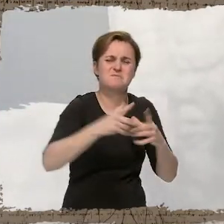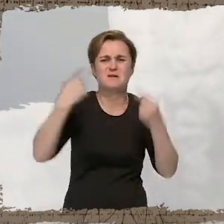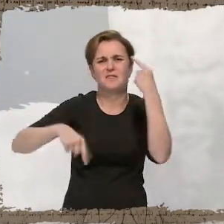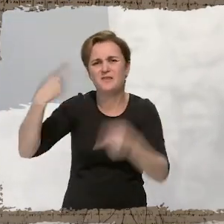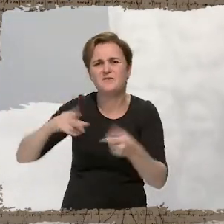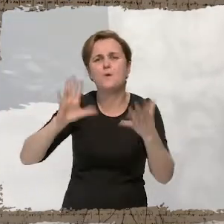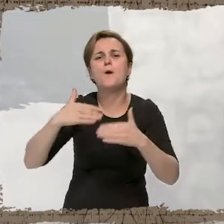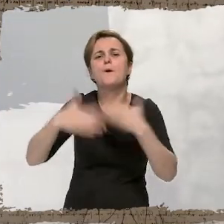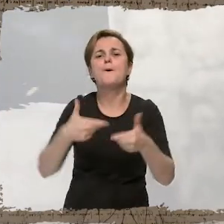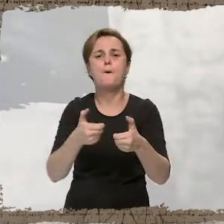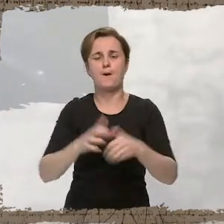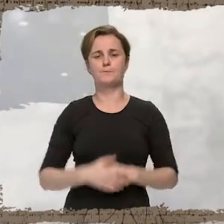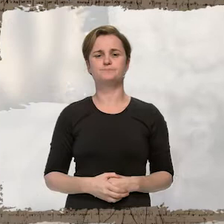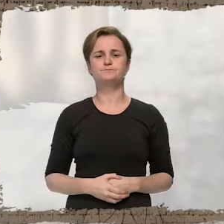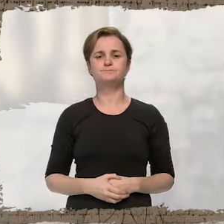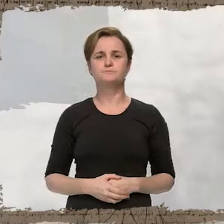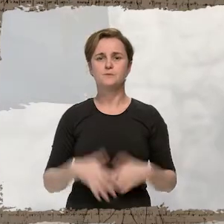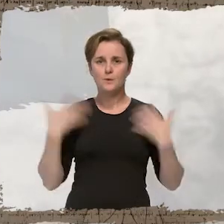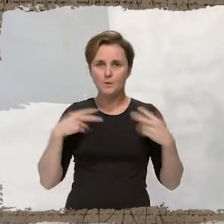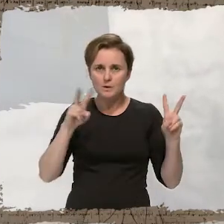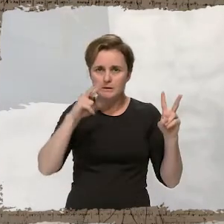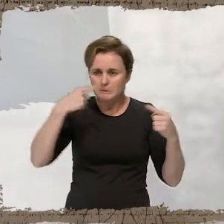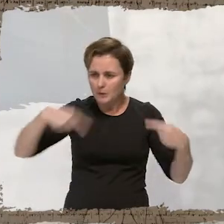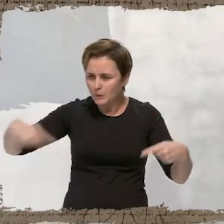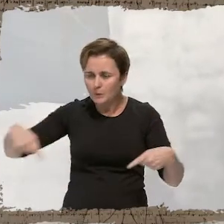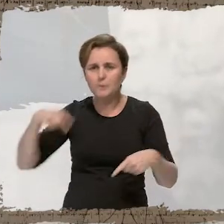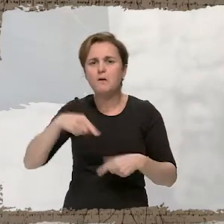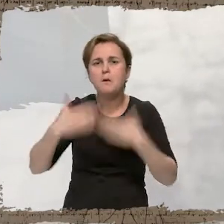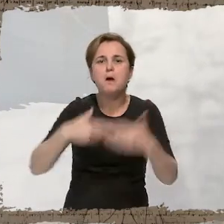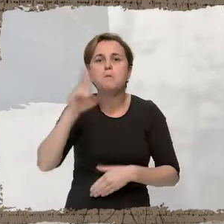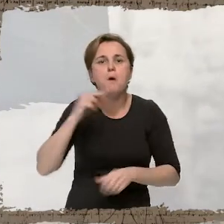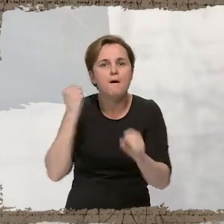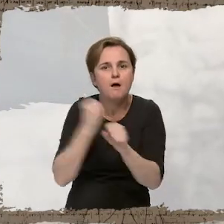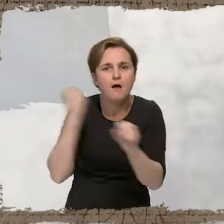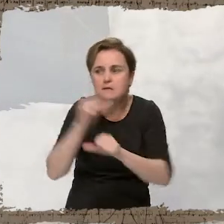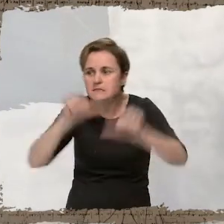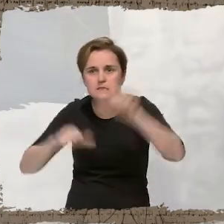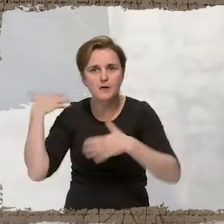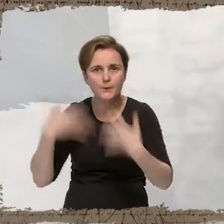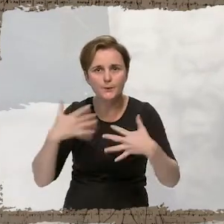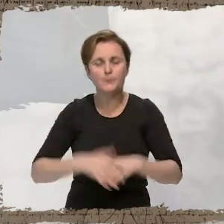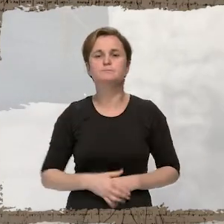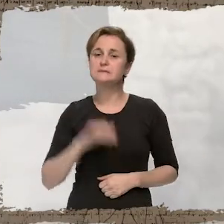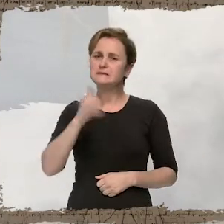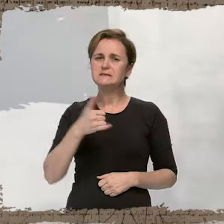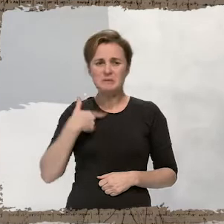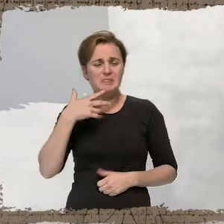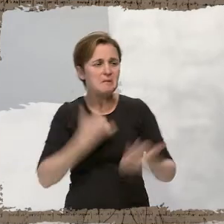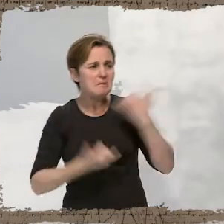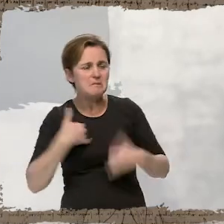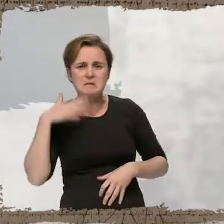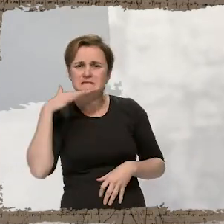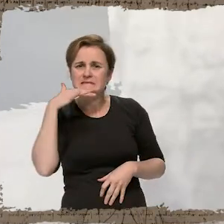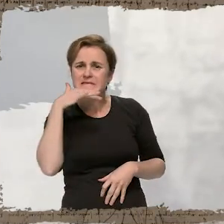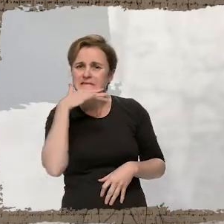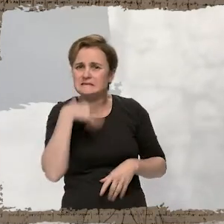muchas mecánicas de videojuego y hay cosas maravillosas que están haciendo las mujeres científicas no sí pero la verdad